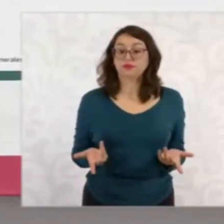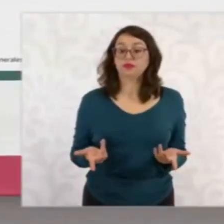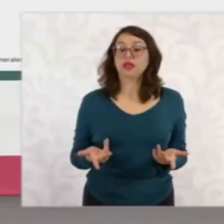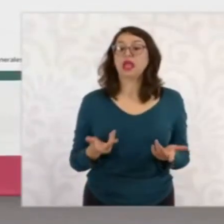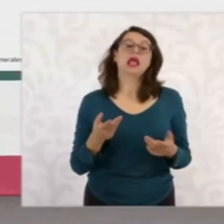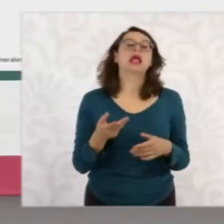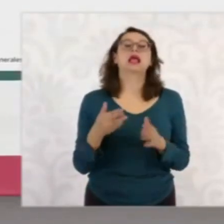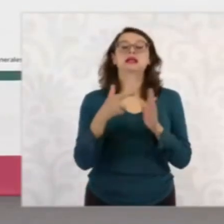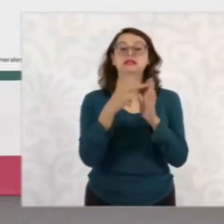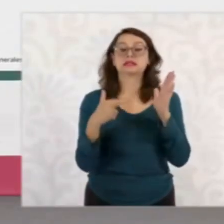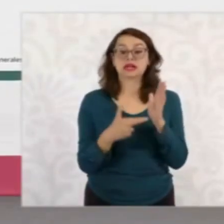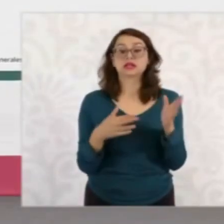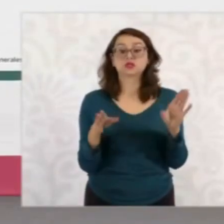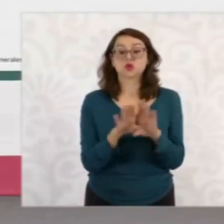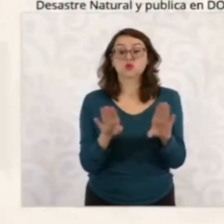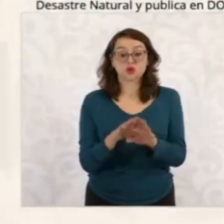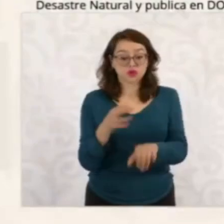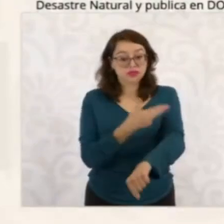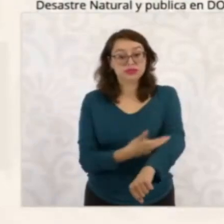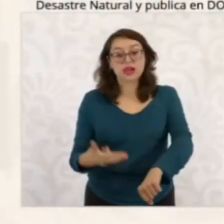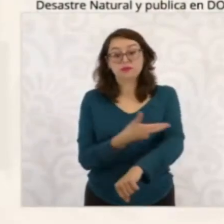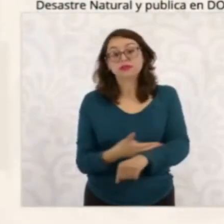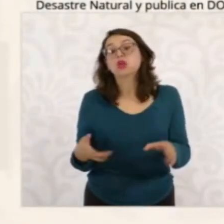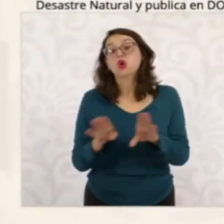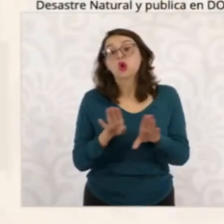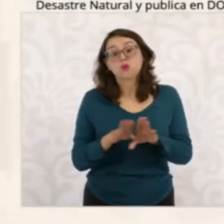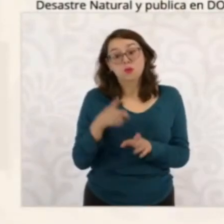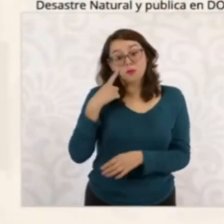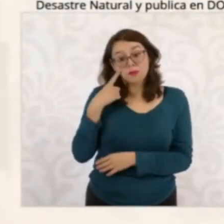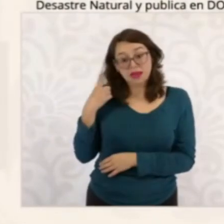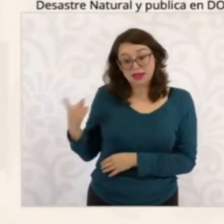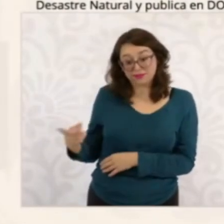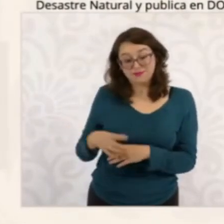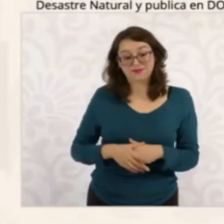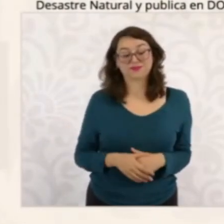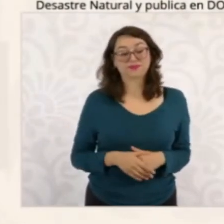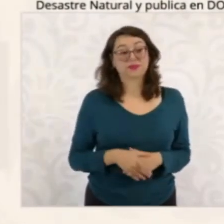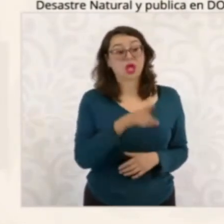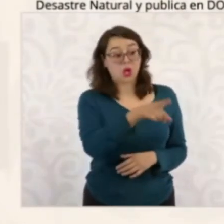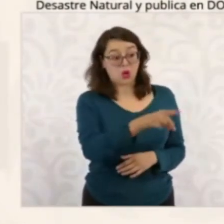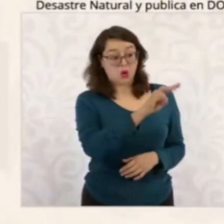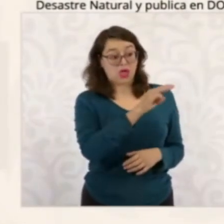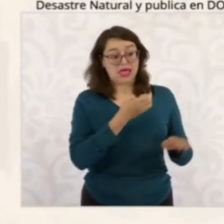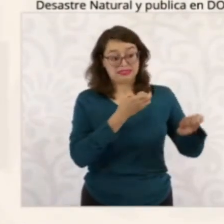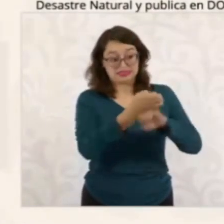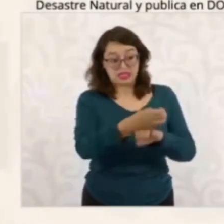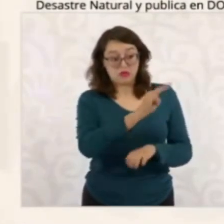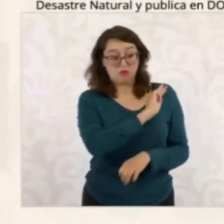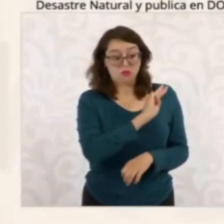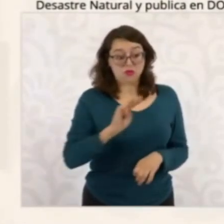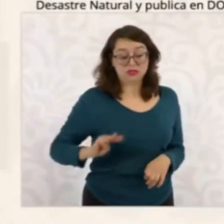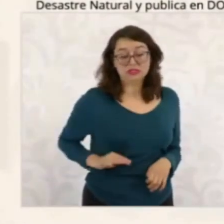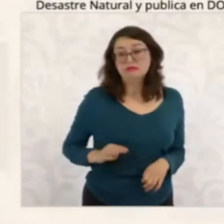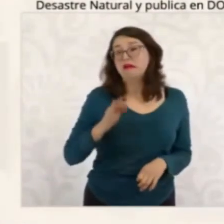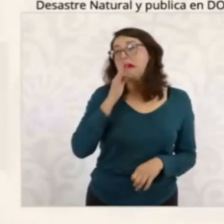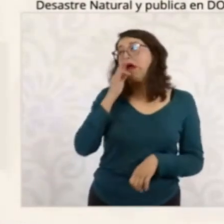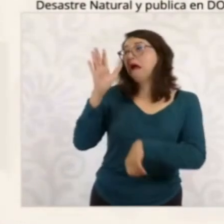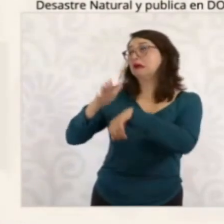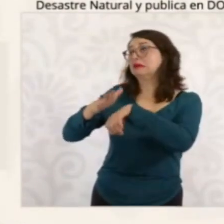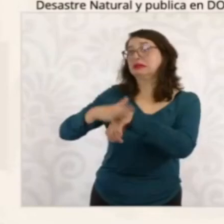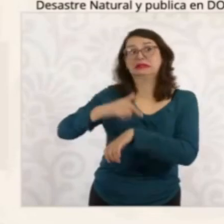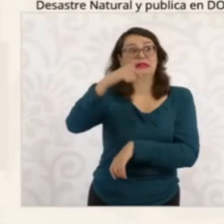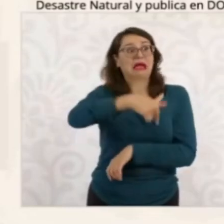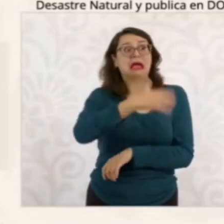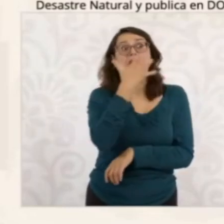desaparecieran. Miren, se tardaba nada más 3 días en que el municipio o el Estado presentara la solicitud